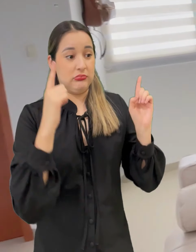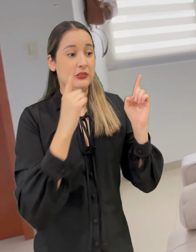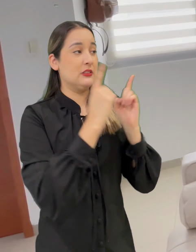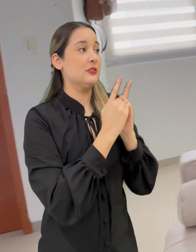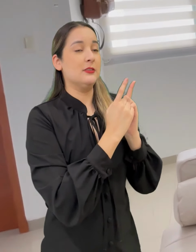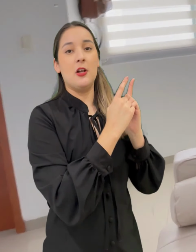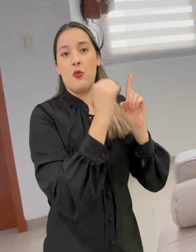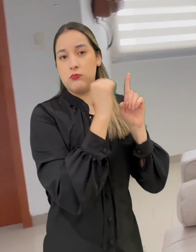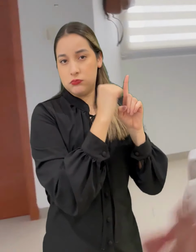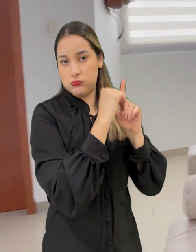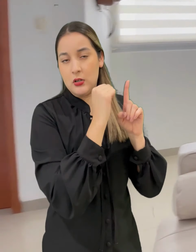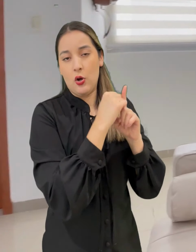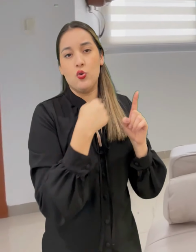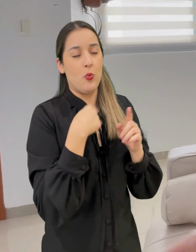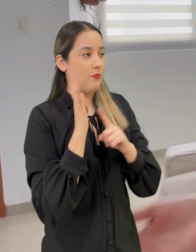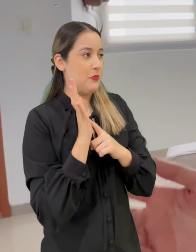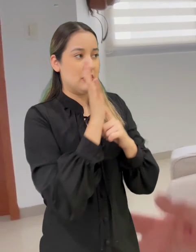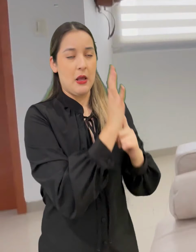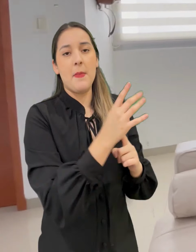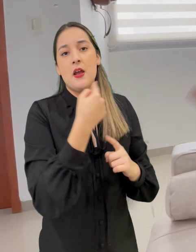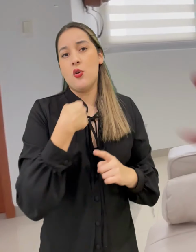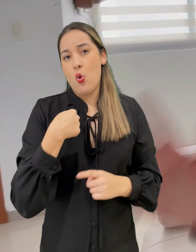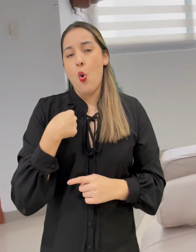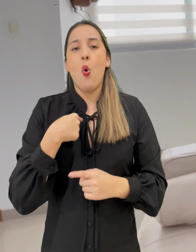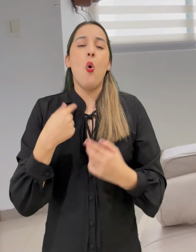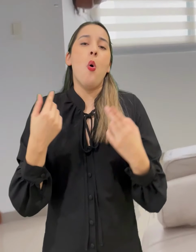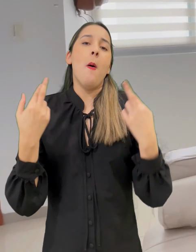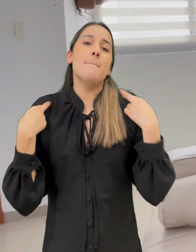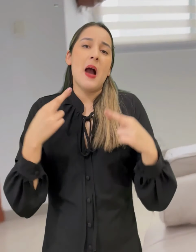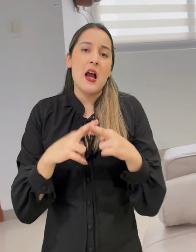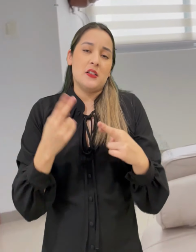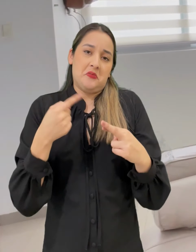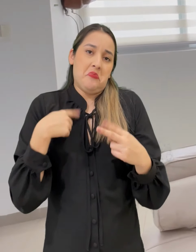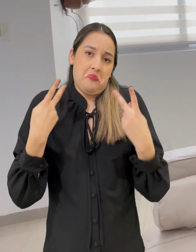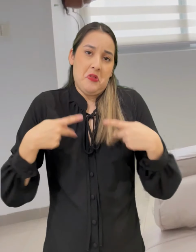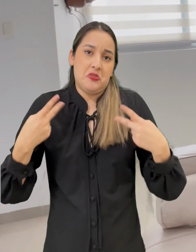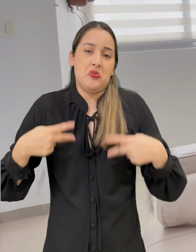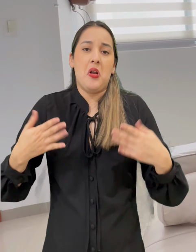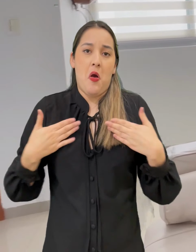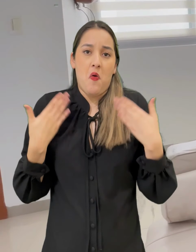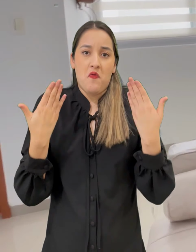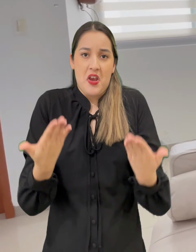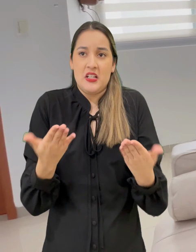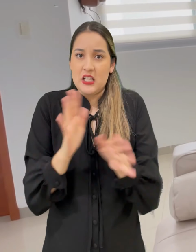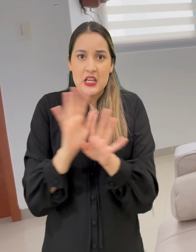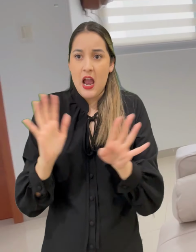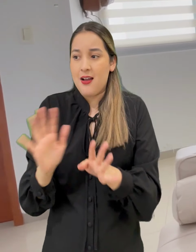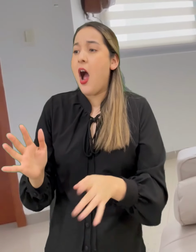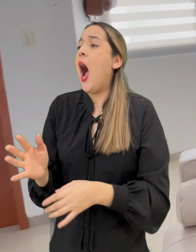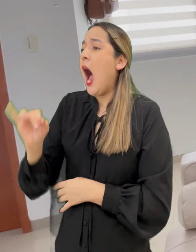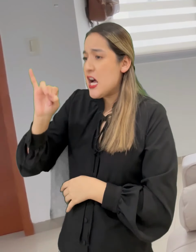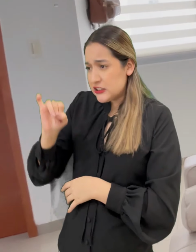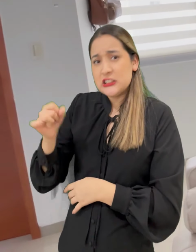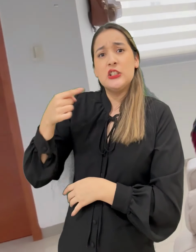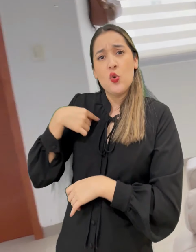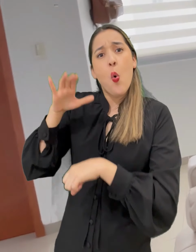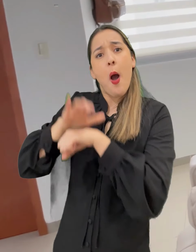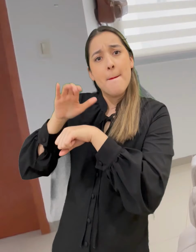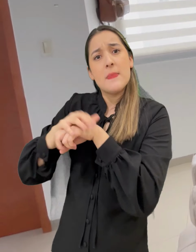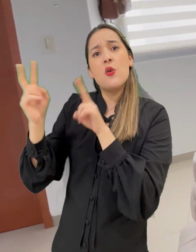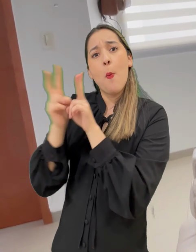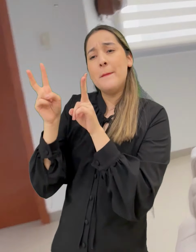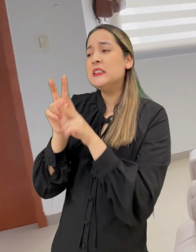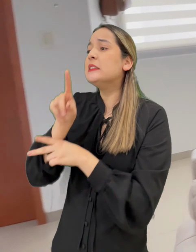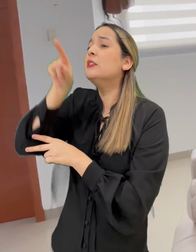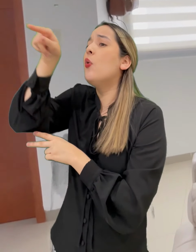conoce ya sabe que soy maestra pues prácticamente una persona de confianza y ella me dijo no mi amigo el vecino